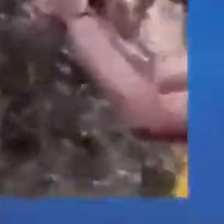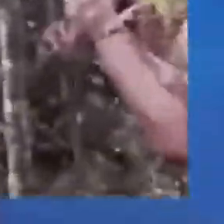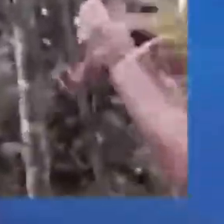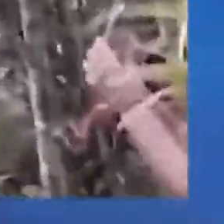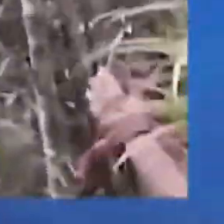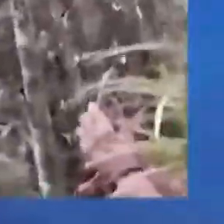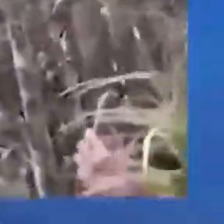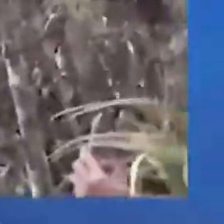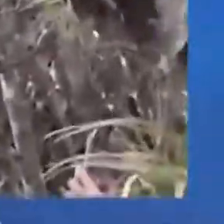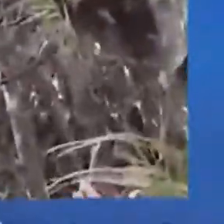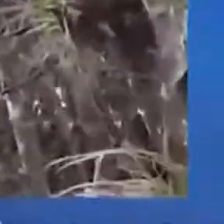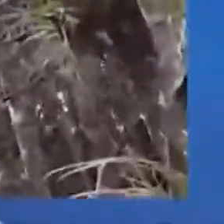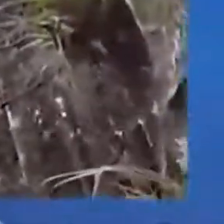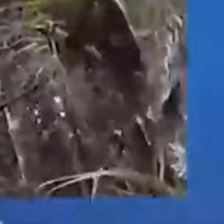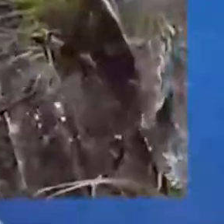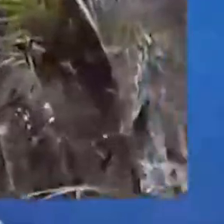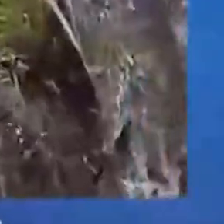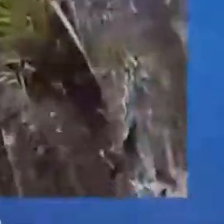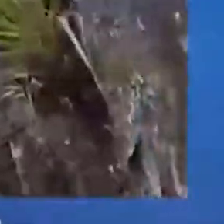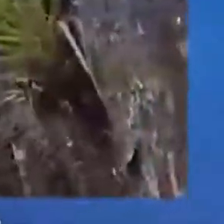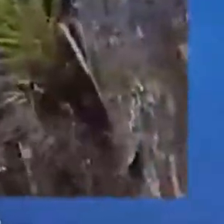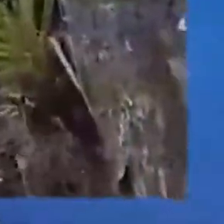para preservar esta especie en vía de extinción